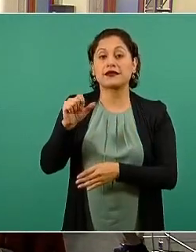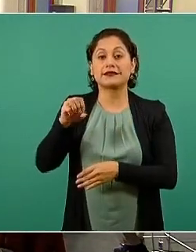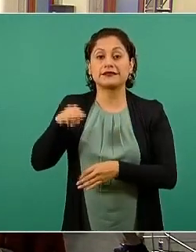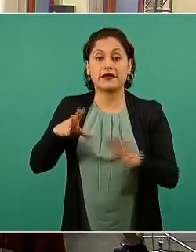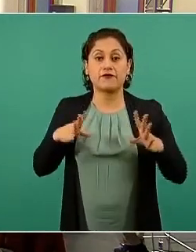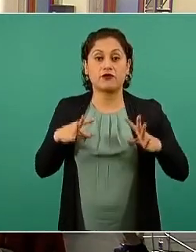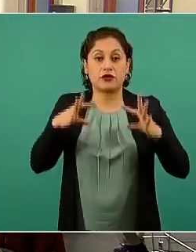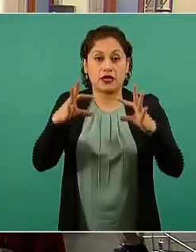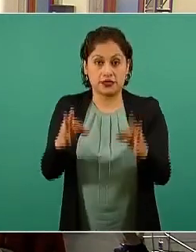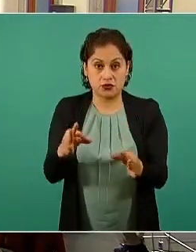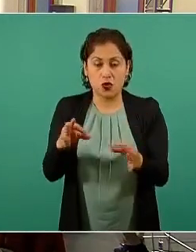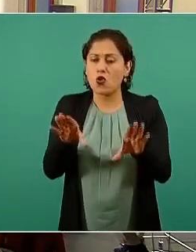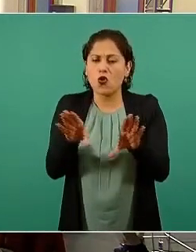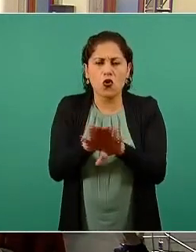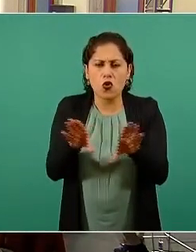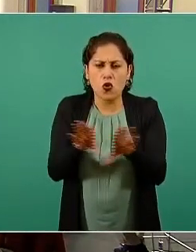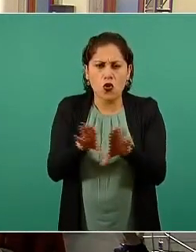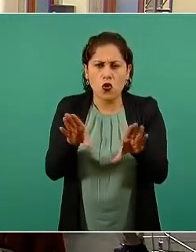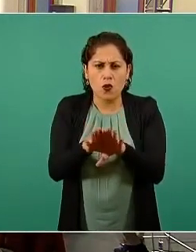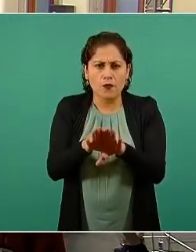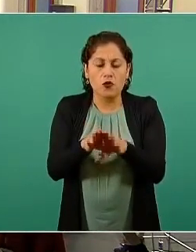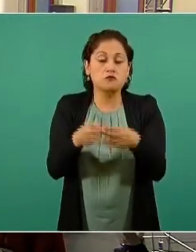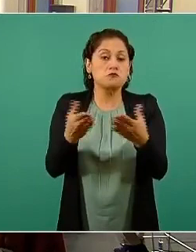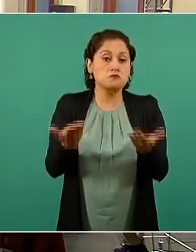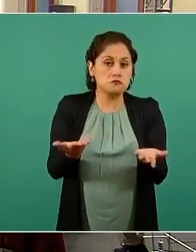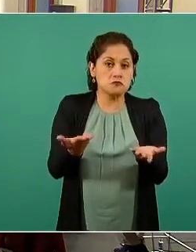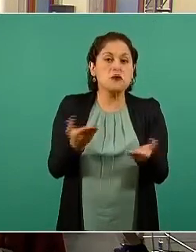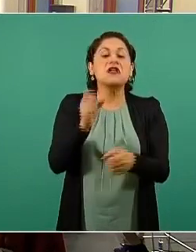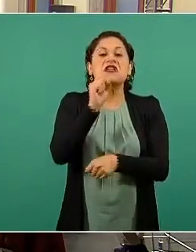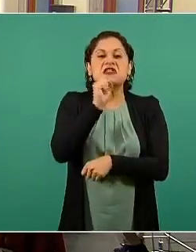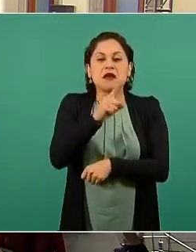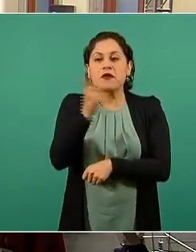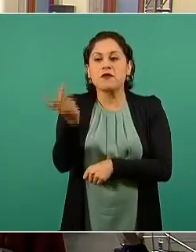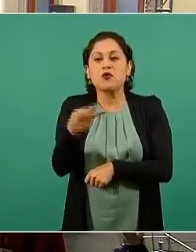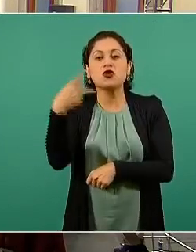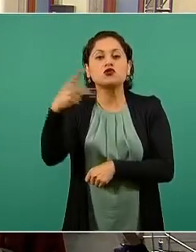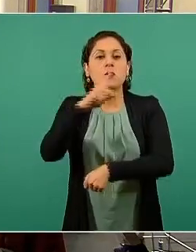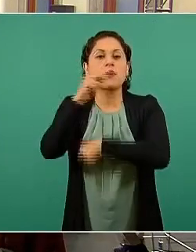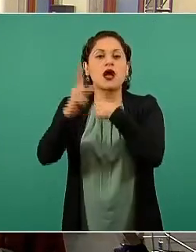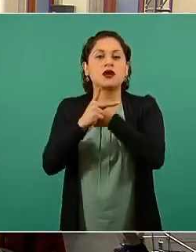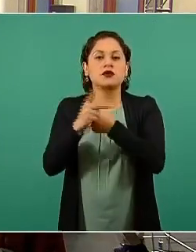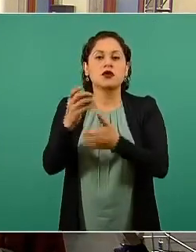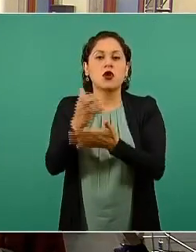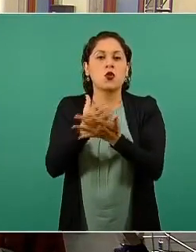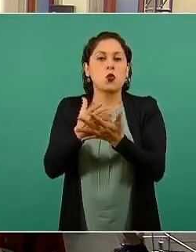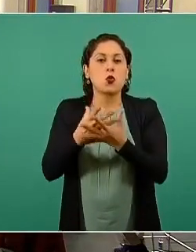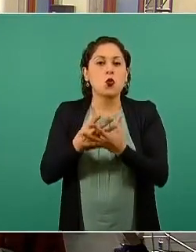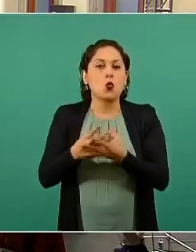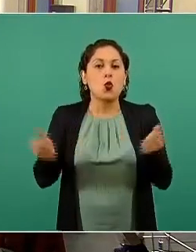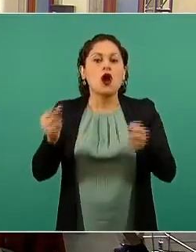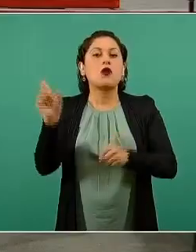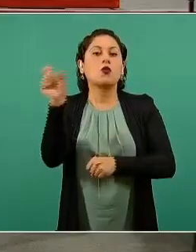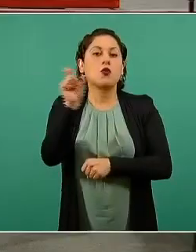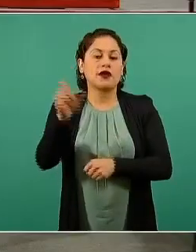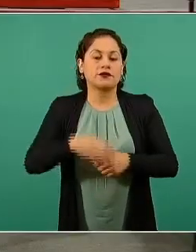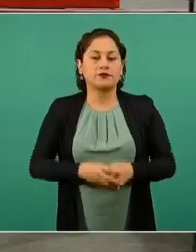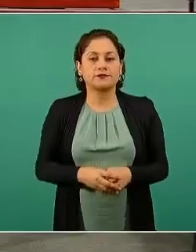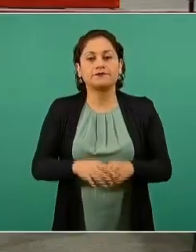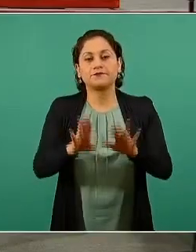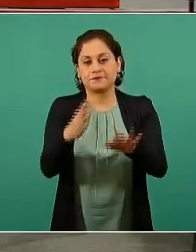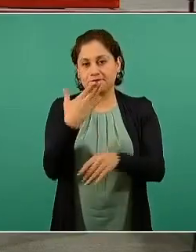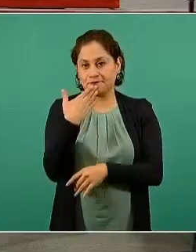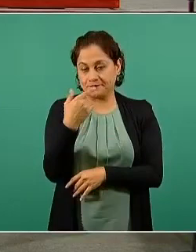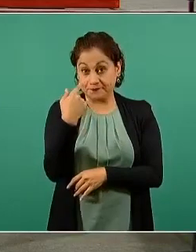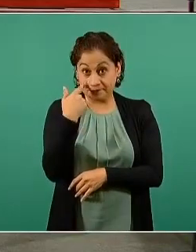ministra considera que su país podría salir de esa pandemia? Bien, importante la pregunta